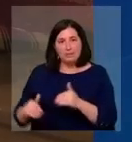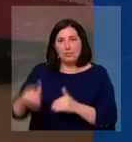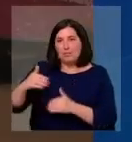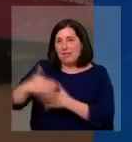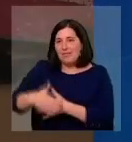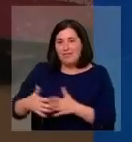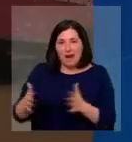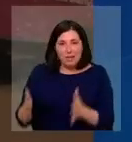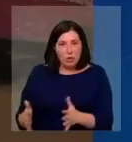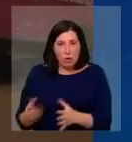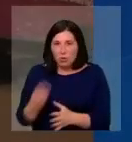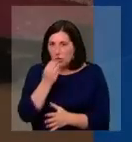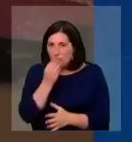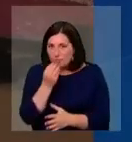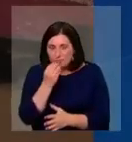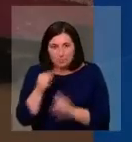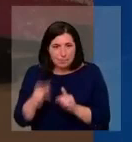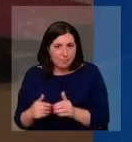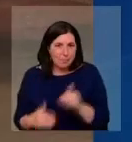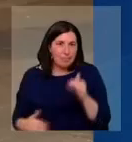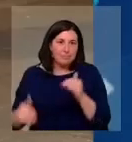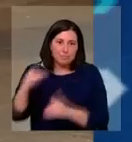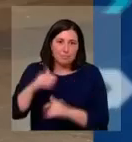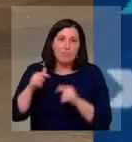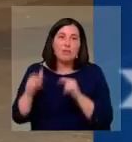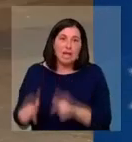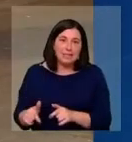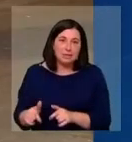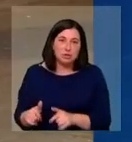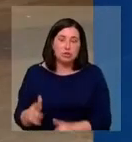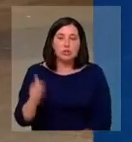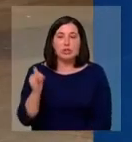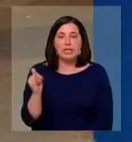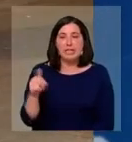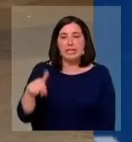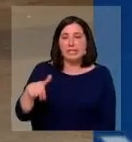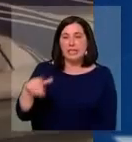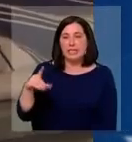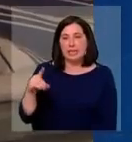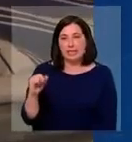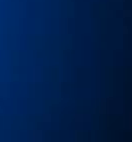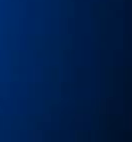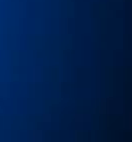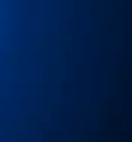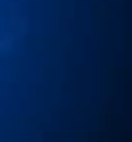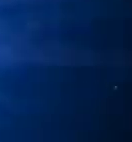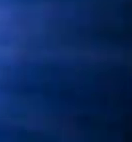canasta básica alimenticia son hogares que son indigentes. Muy amable, muchas gracias.